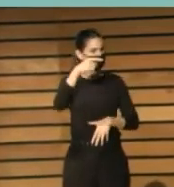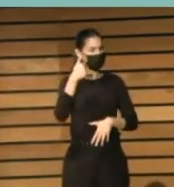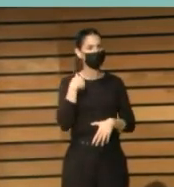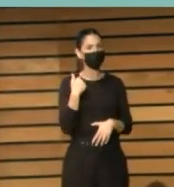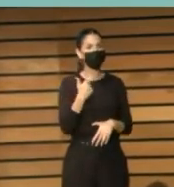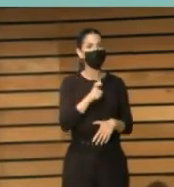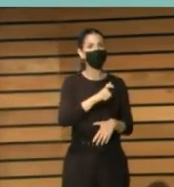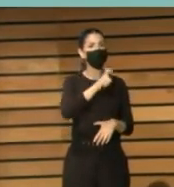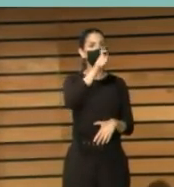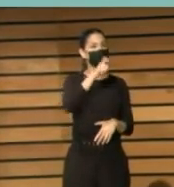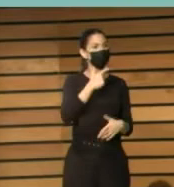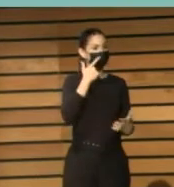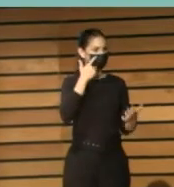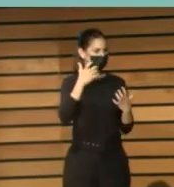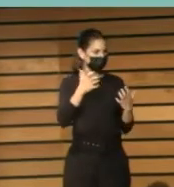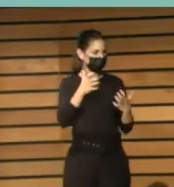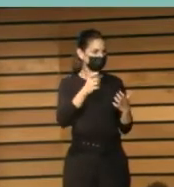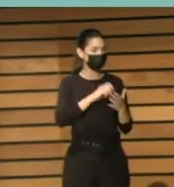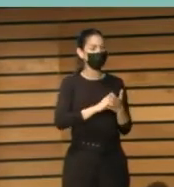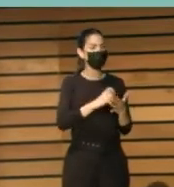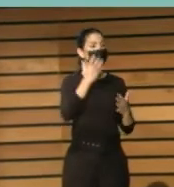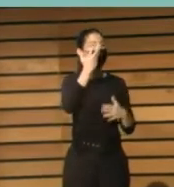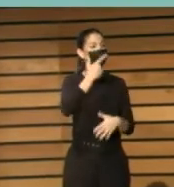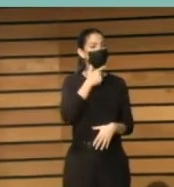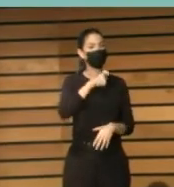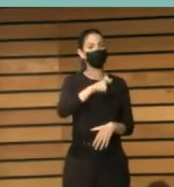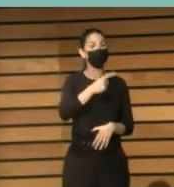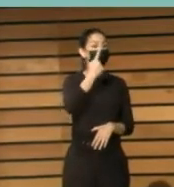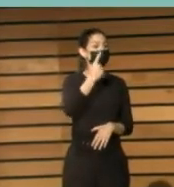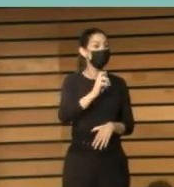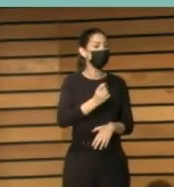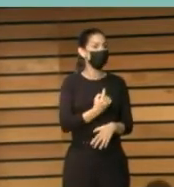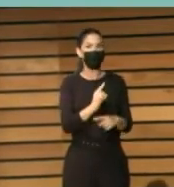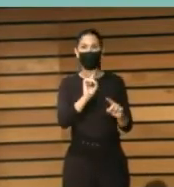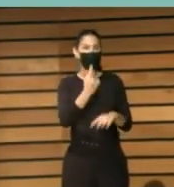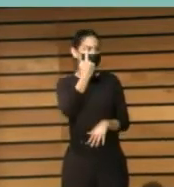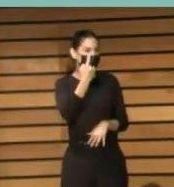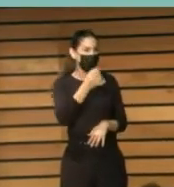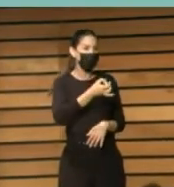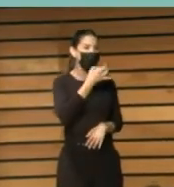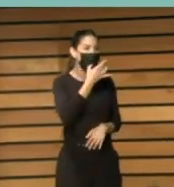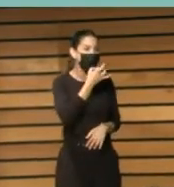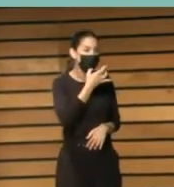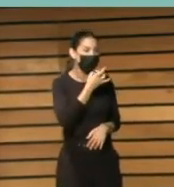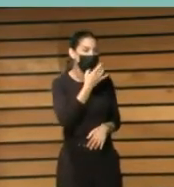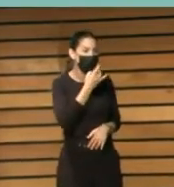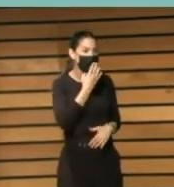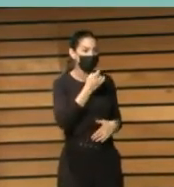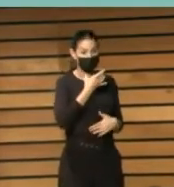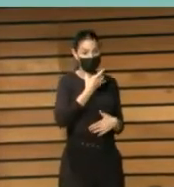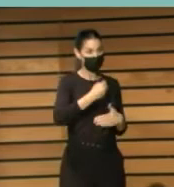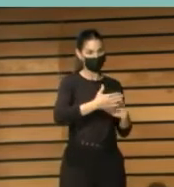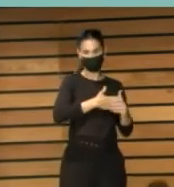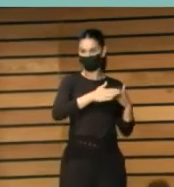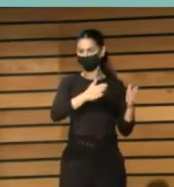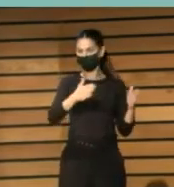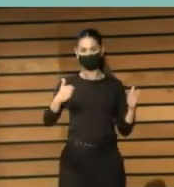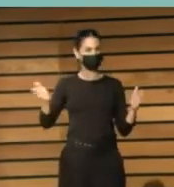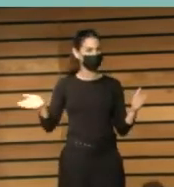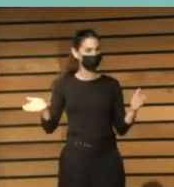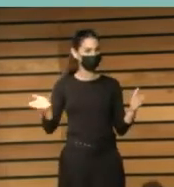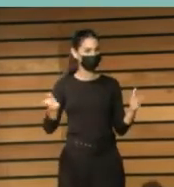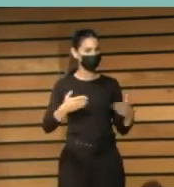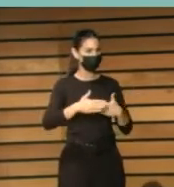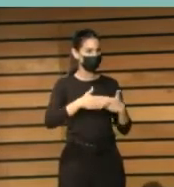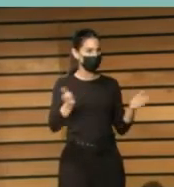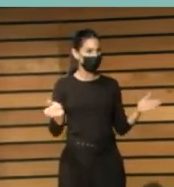y una cosa que se quejaban es que primero los bares les abrieron las puertas antes, vamos, fueron descubiertos por los